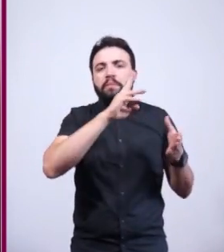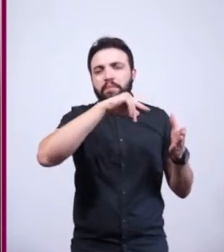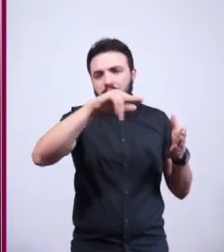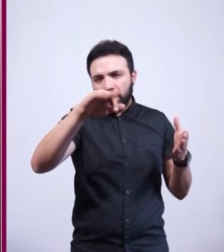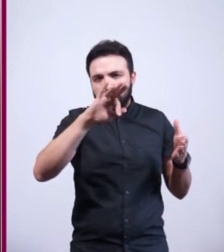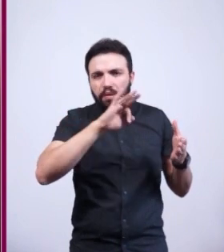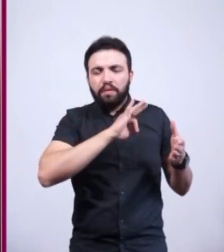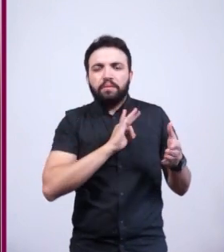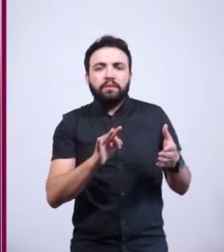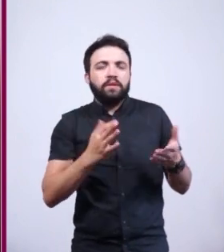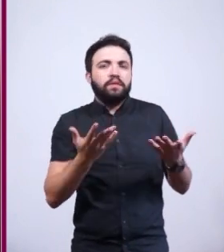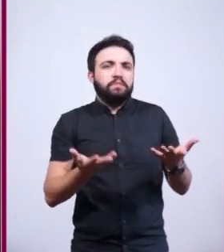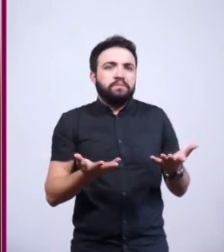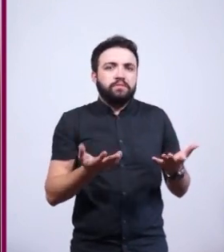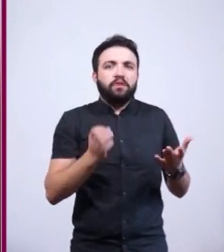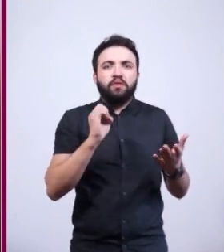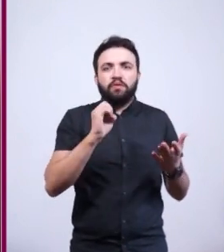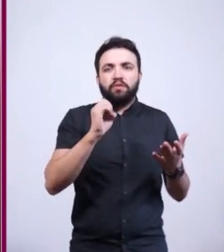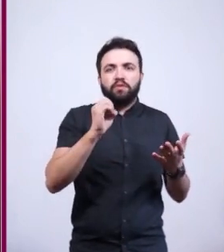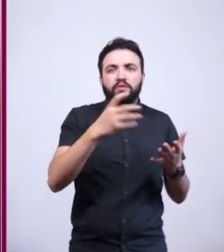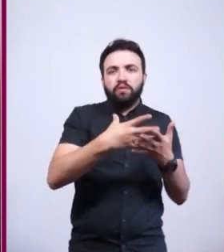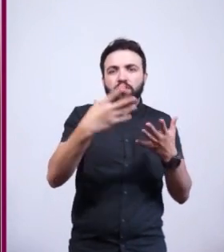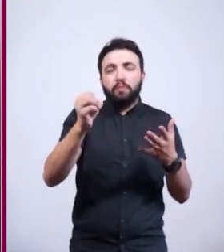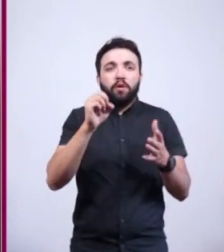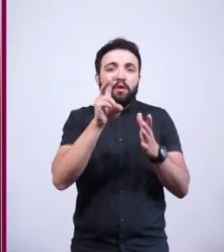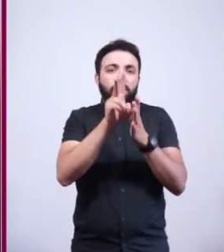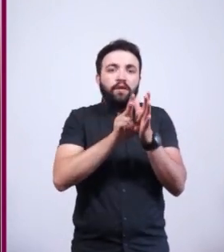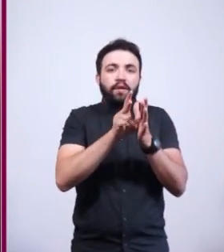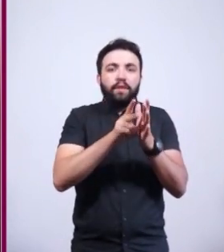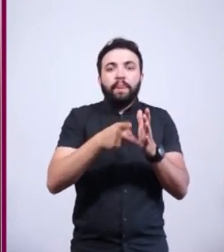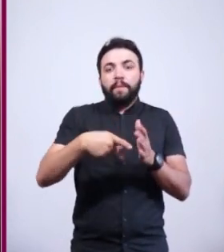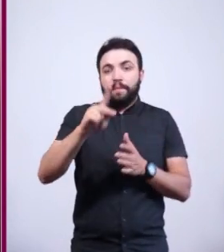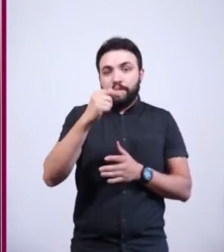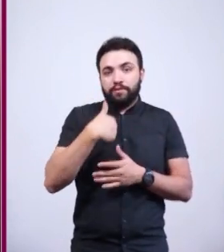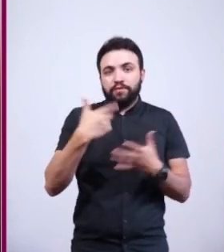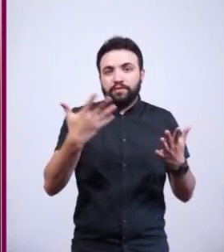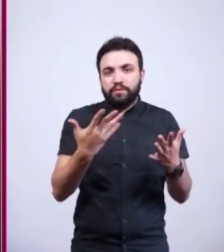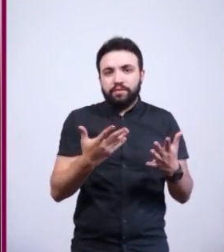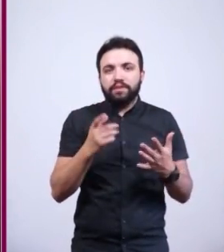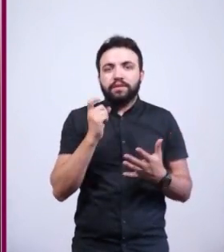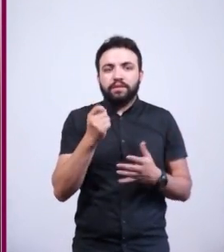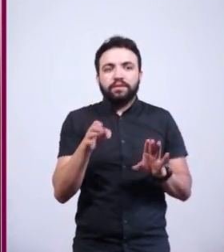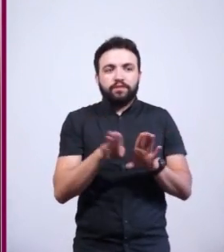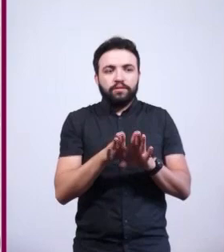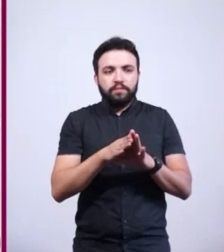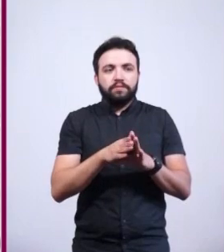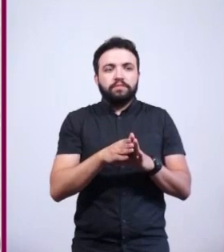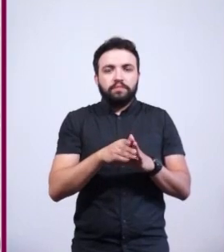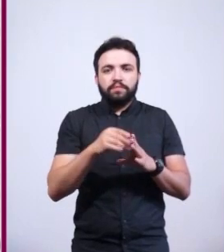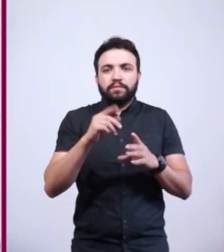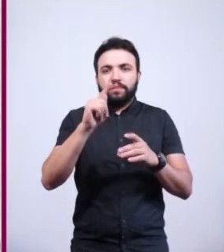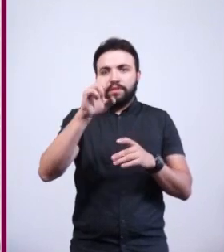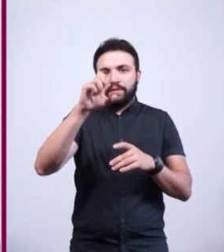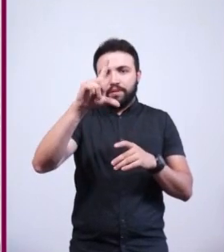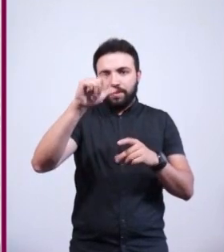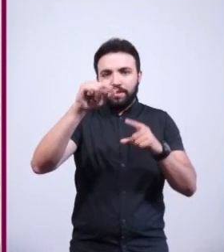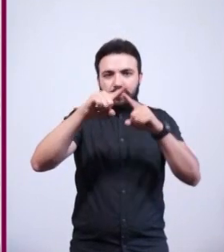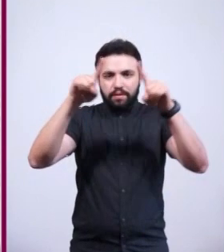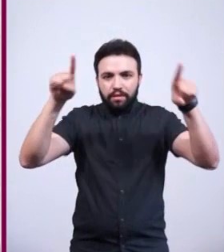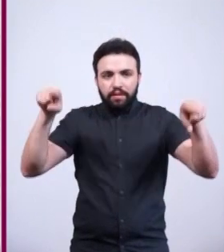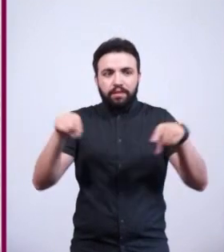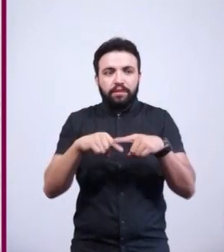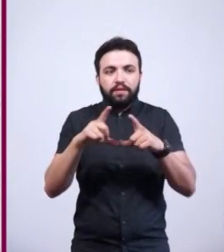pintura, podía haber solamente sido el video, pero lo que acabé siendo fue una pieza textil en gobelino con este gran